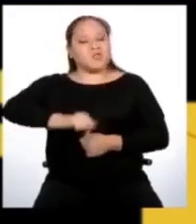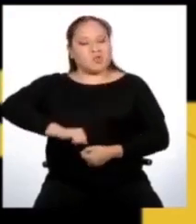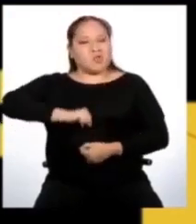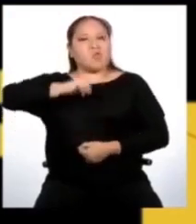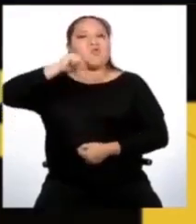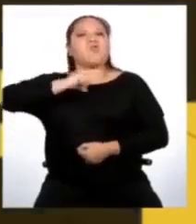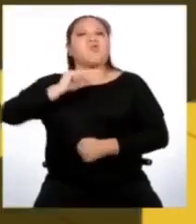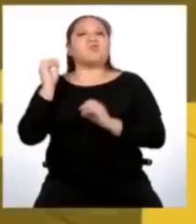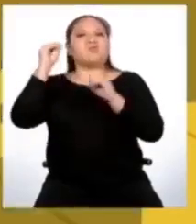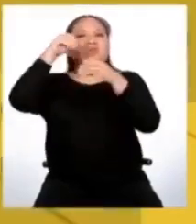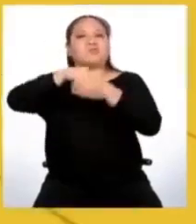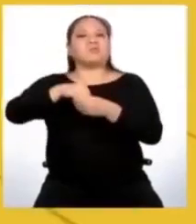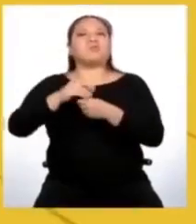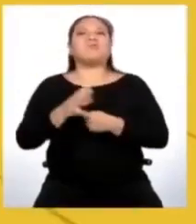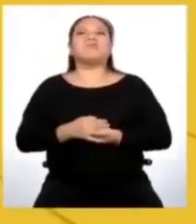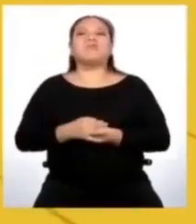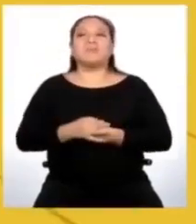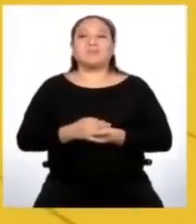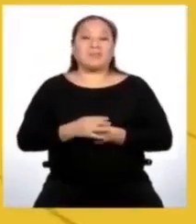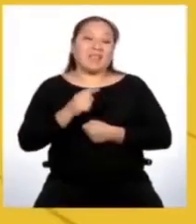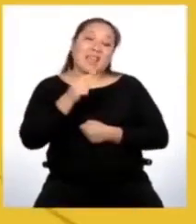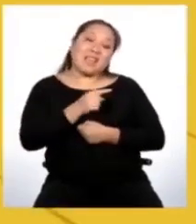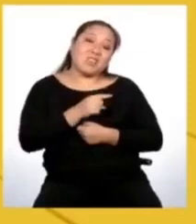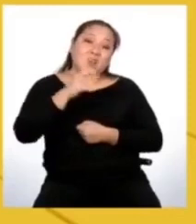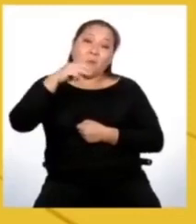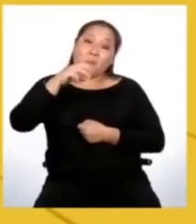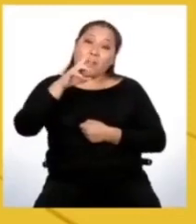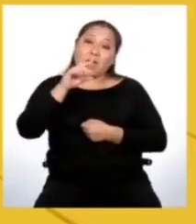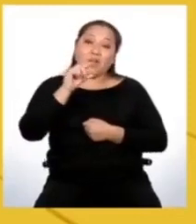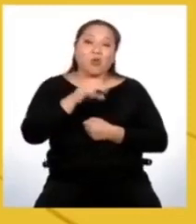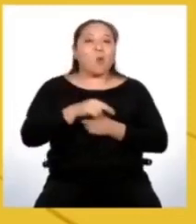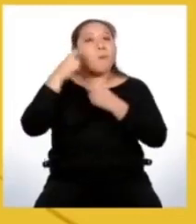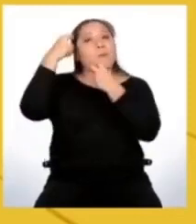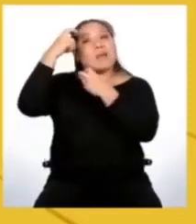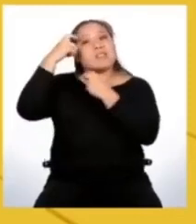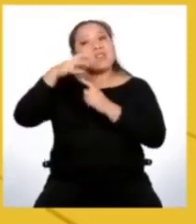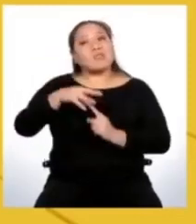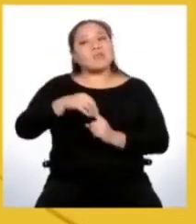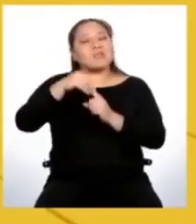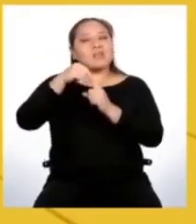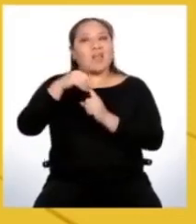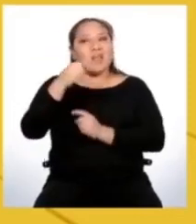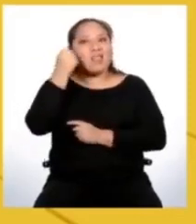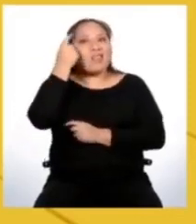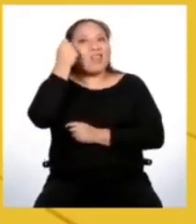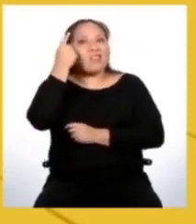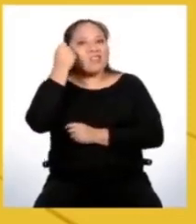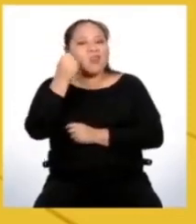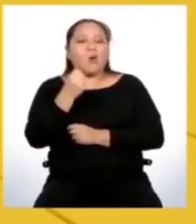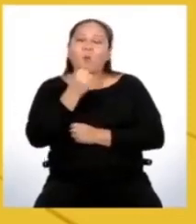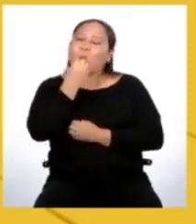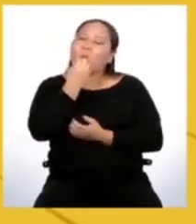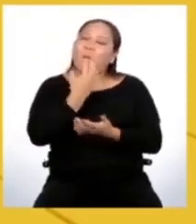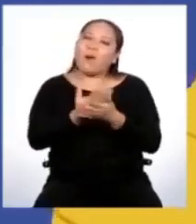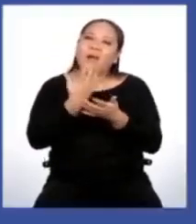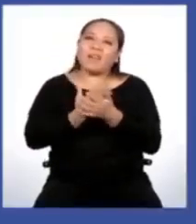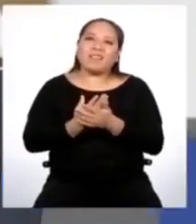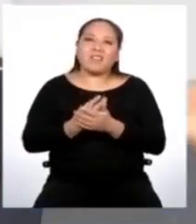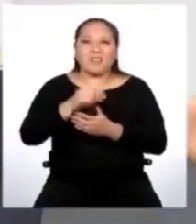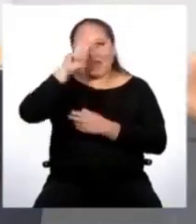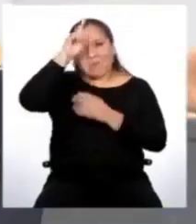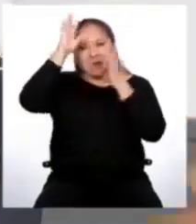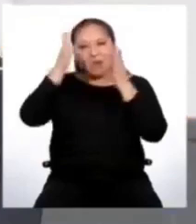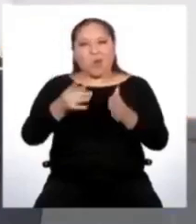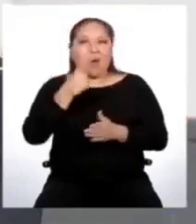serlo. Y así fue como Marco, en un paseo muy especial, descubrió lo maravilloso de ser peruanos y peruanas.